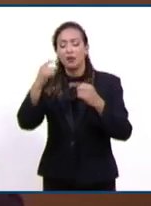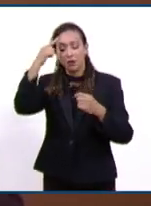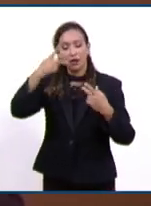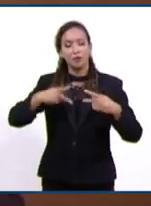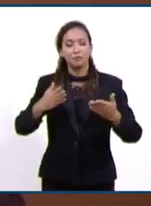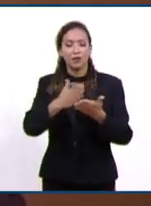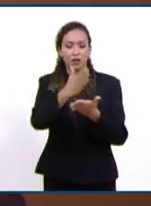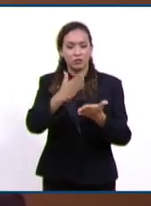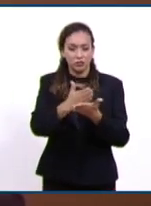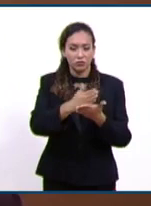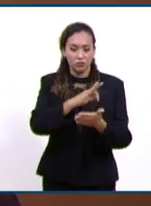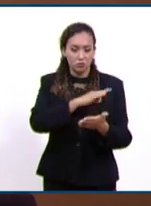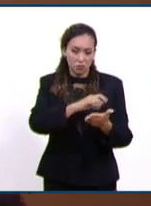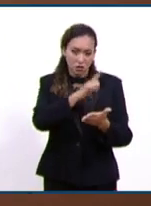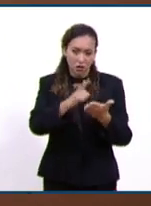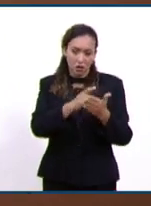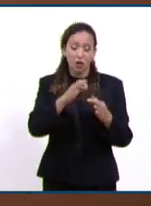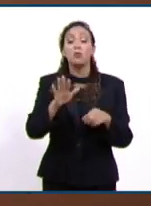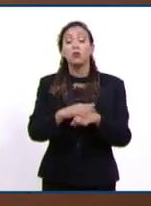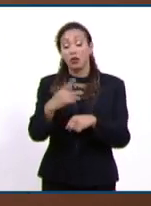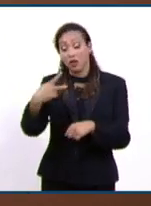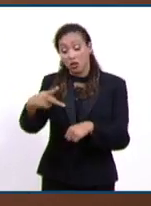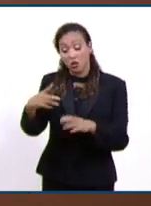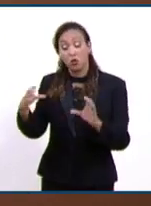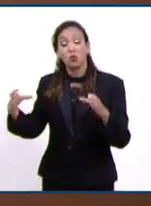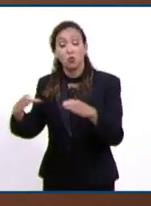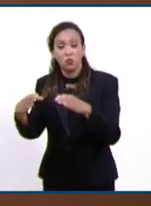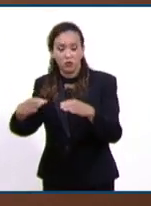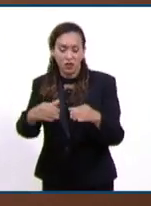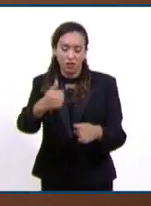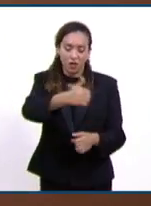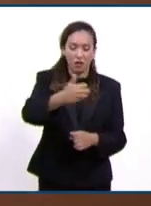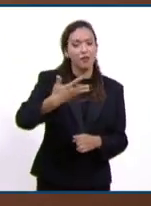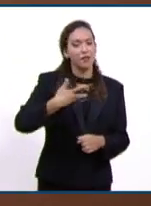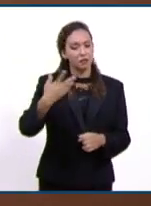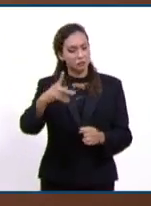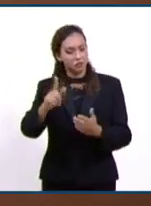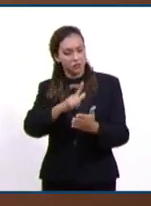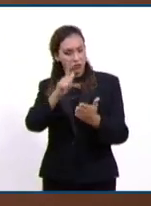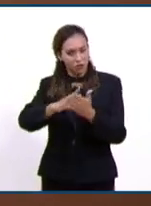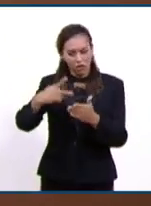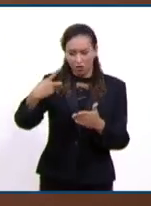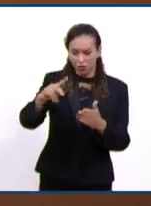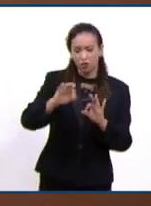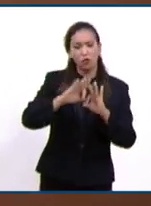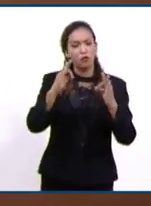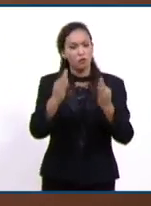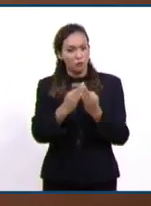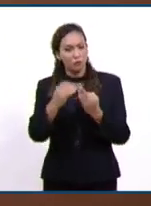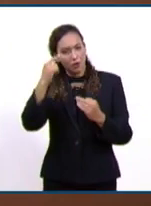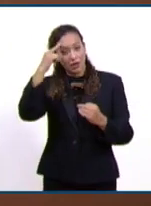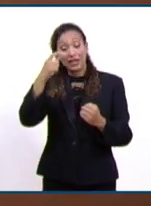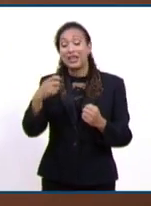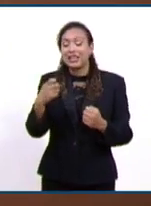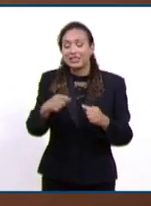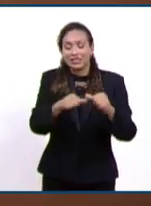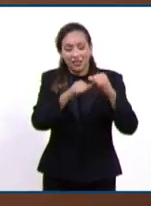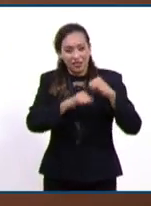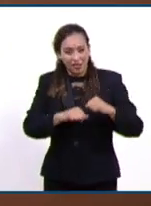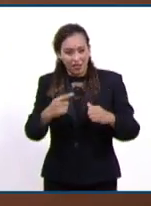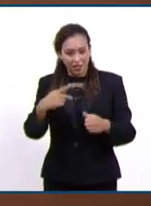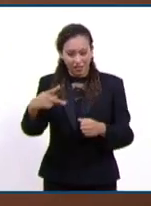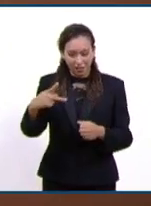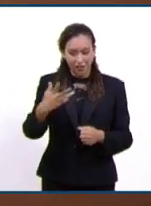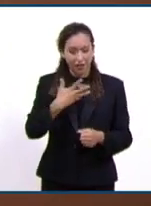las comunidades o pueblos cuentan con sus propios sistemas normativos y tienen el derecho a que sus autoridades impartan justicia